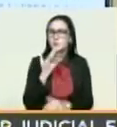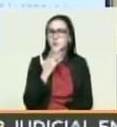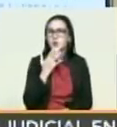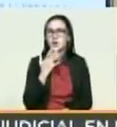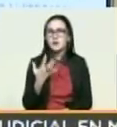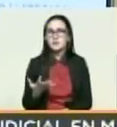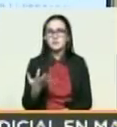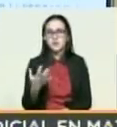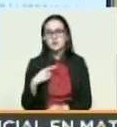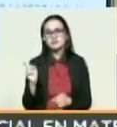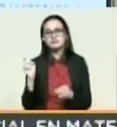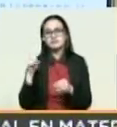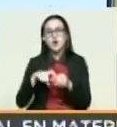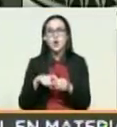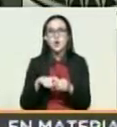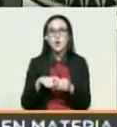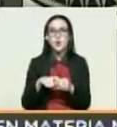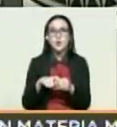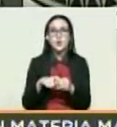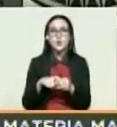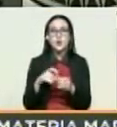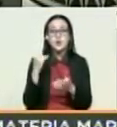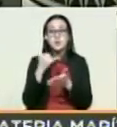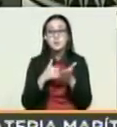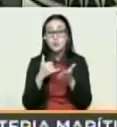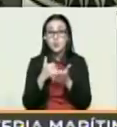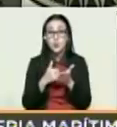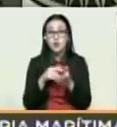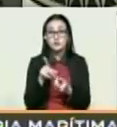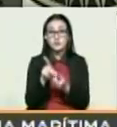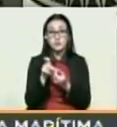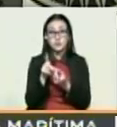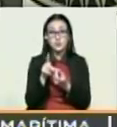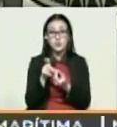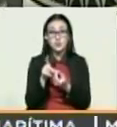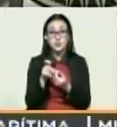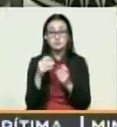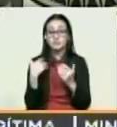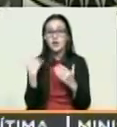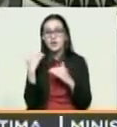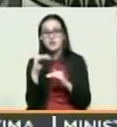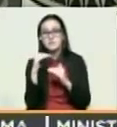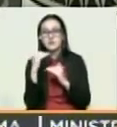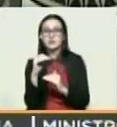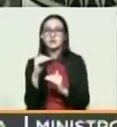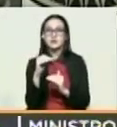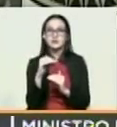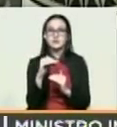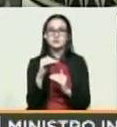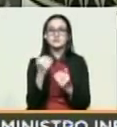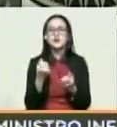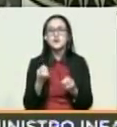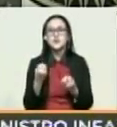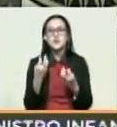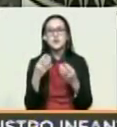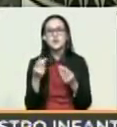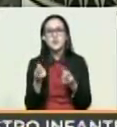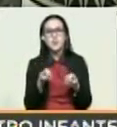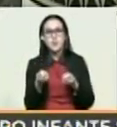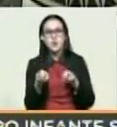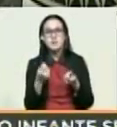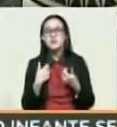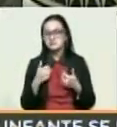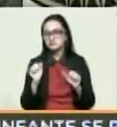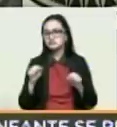para la cual la declaración impuesto sobre la renta me establece una serie de límites y la cantidad de bolívares que estoy